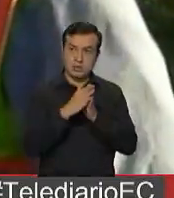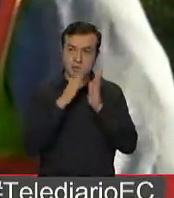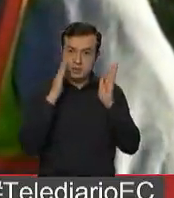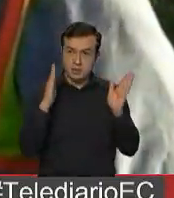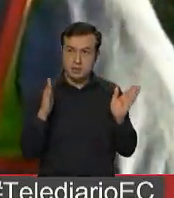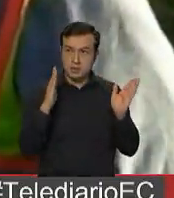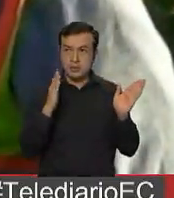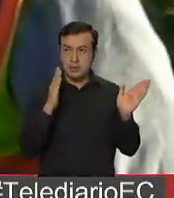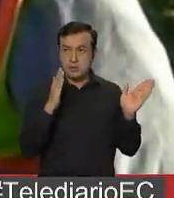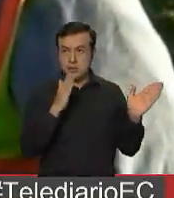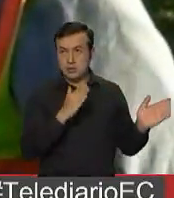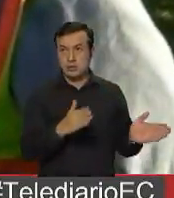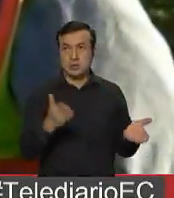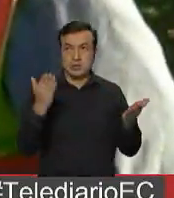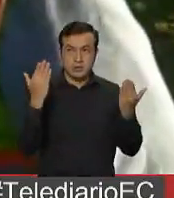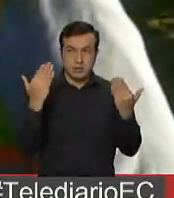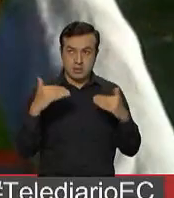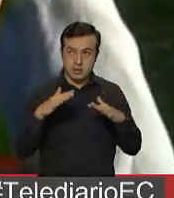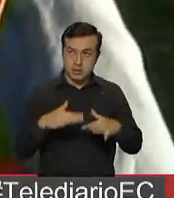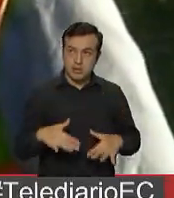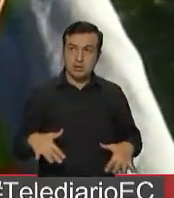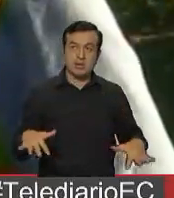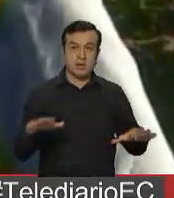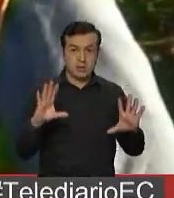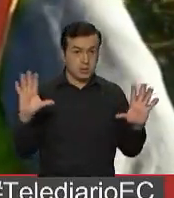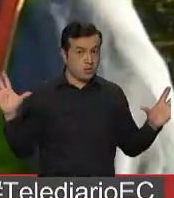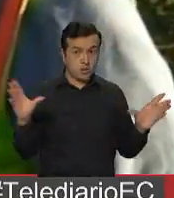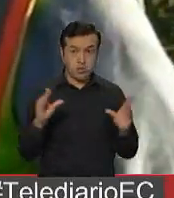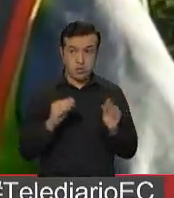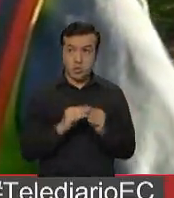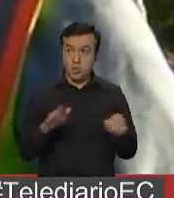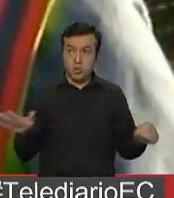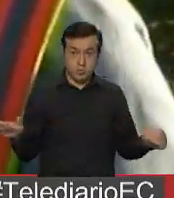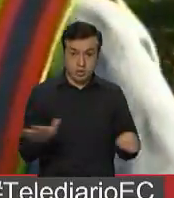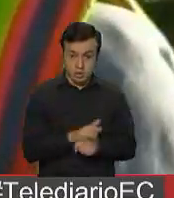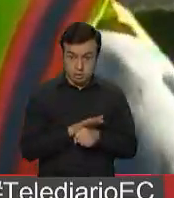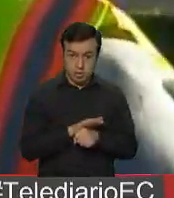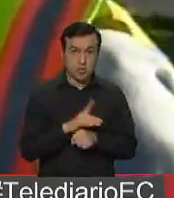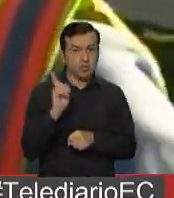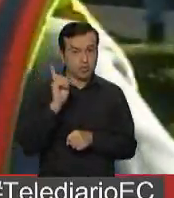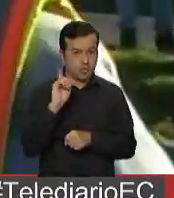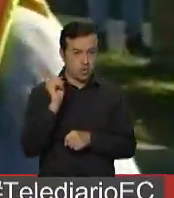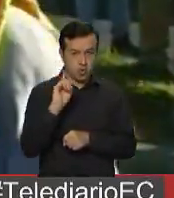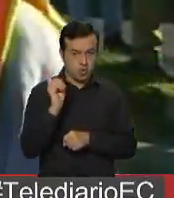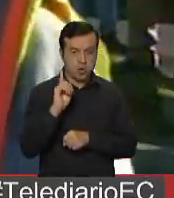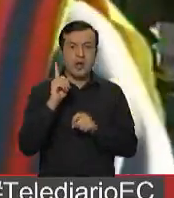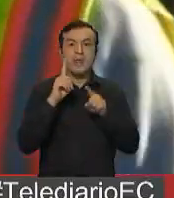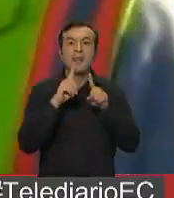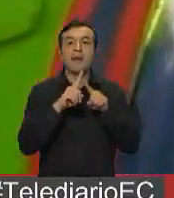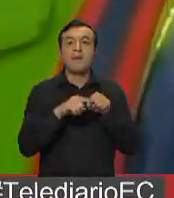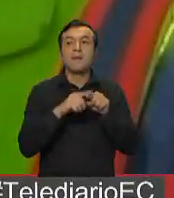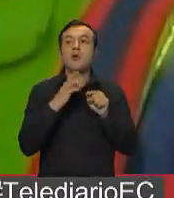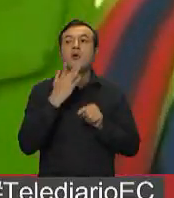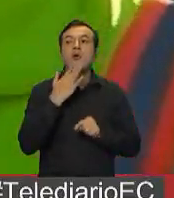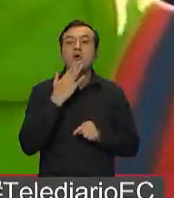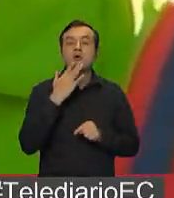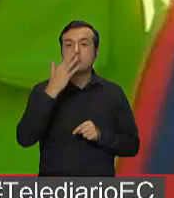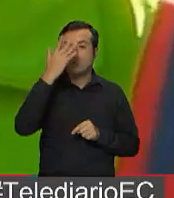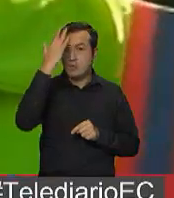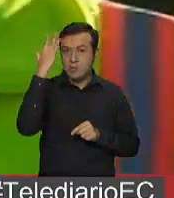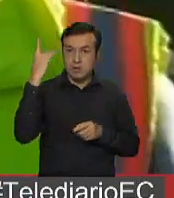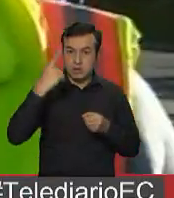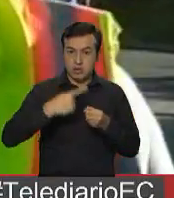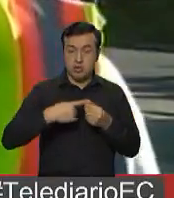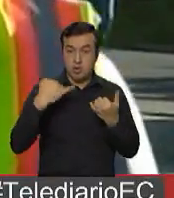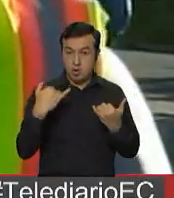¿En esa fecha ya se va a reincorporar al 100% del personal? No, dependerá del semáforo en el que se encuentre Quito.